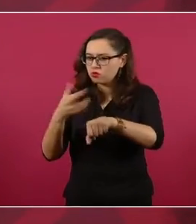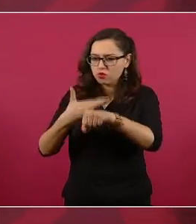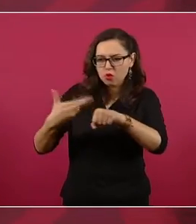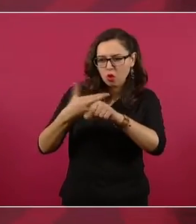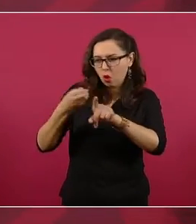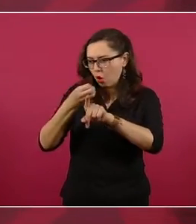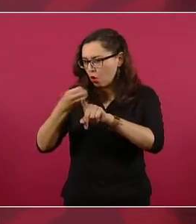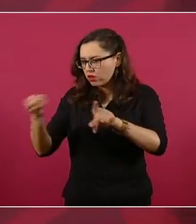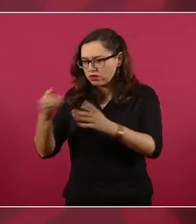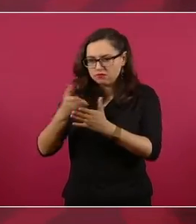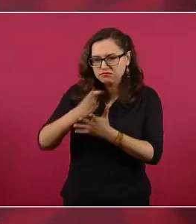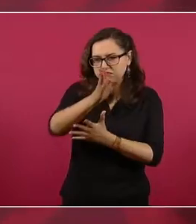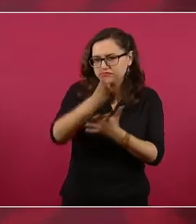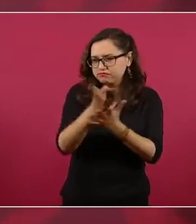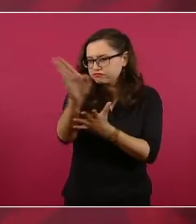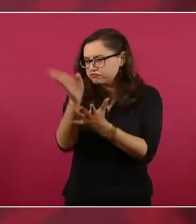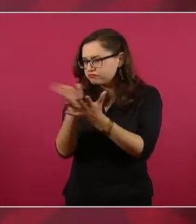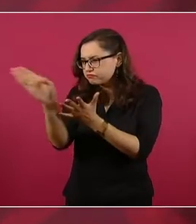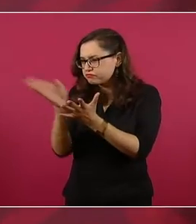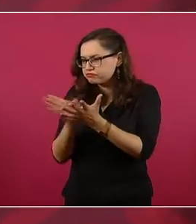puede la Comisión Federal de Electricidad.